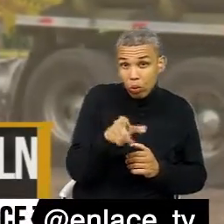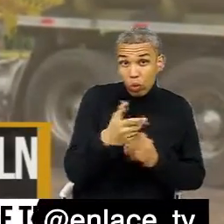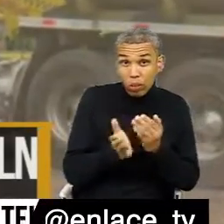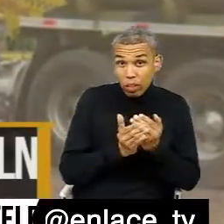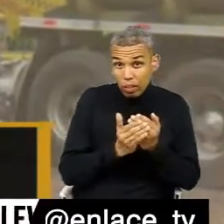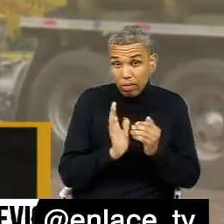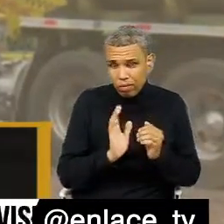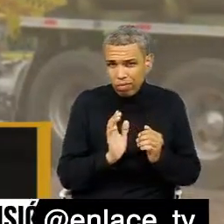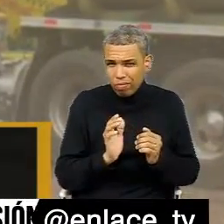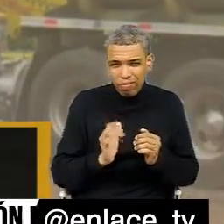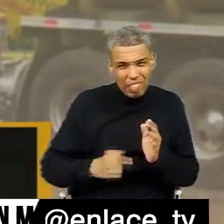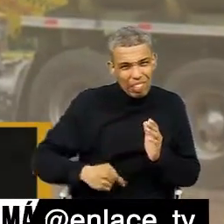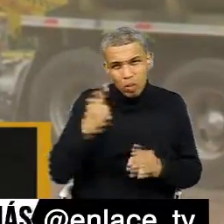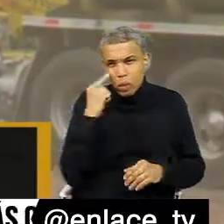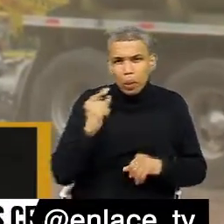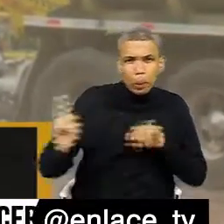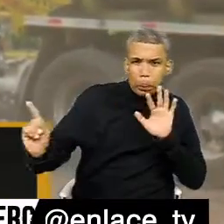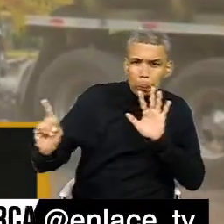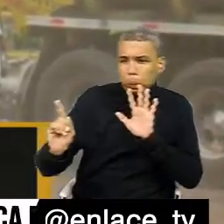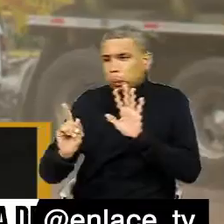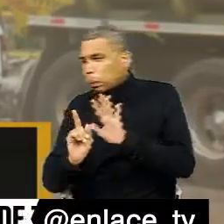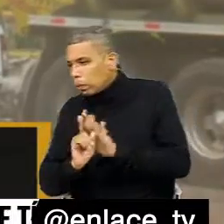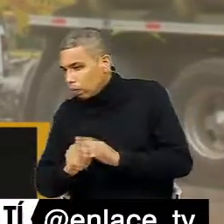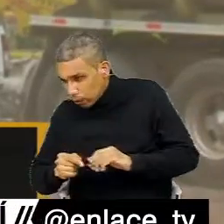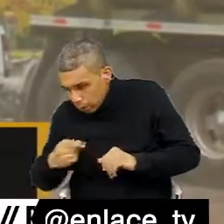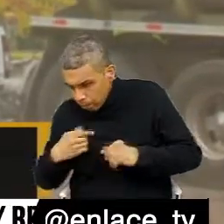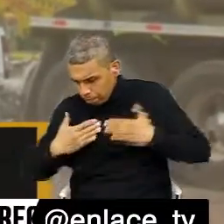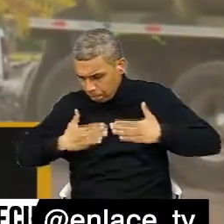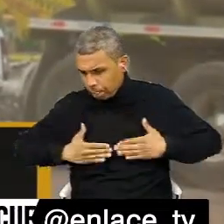vez sea abordada por la Policía Nacional y,